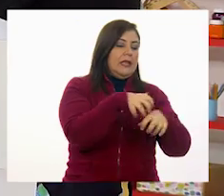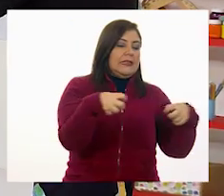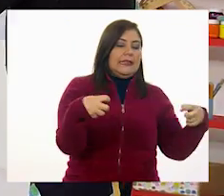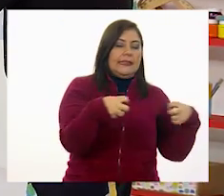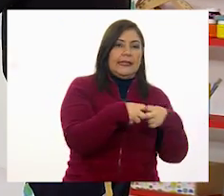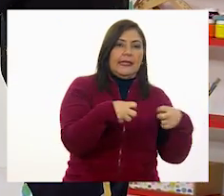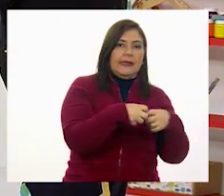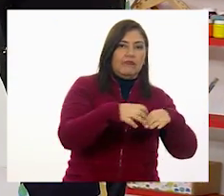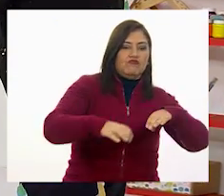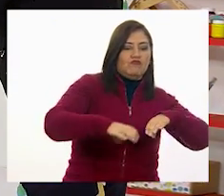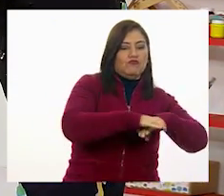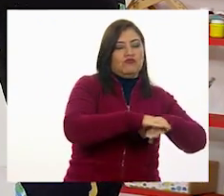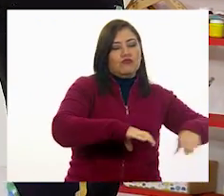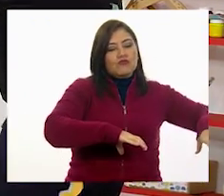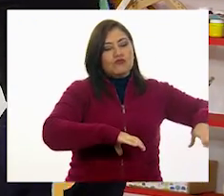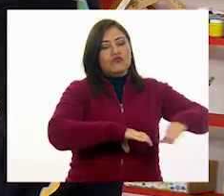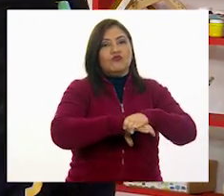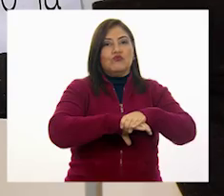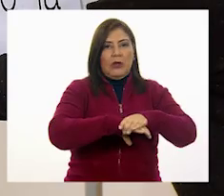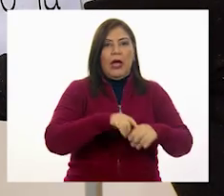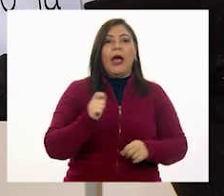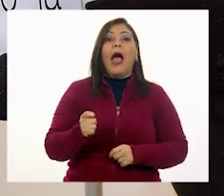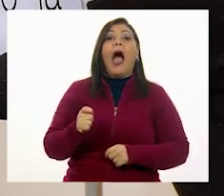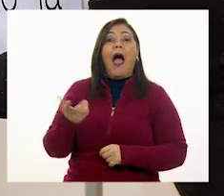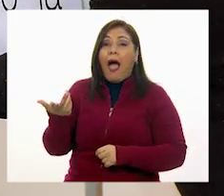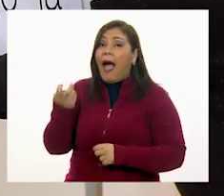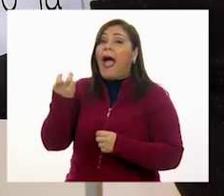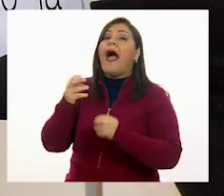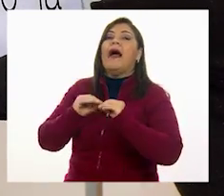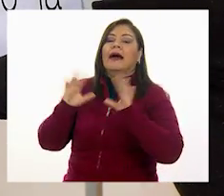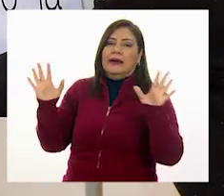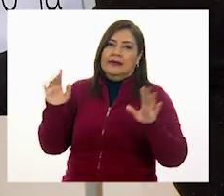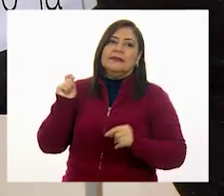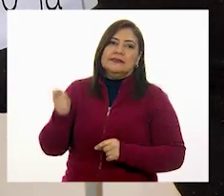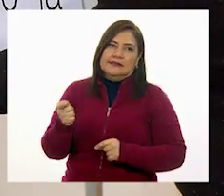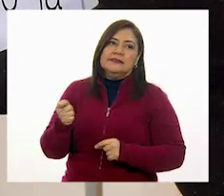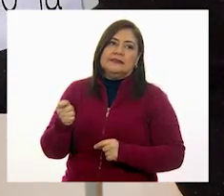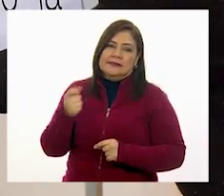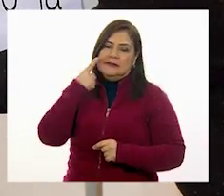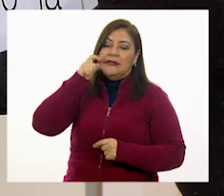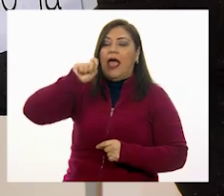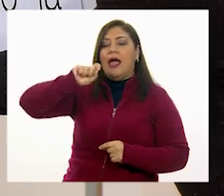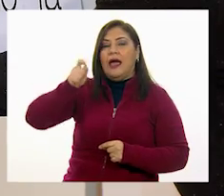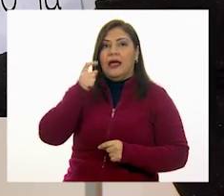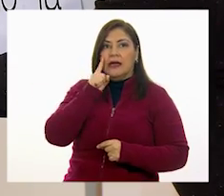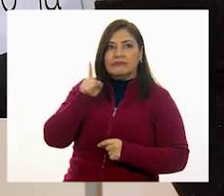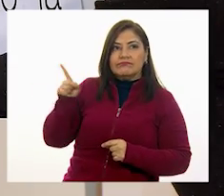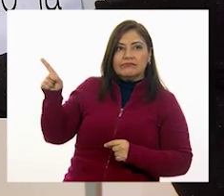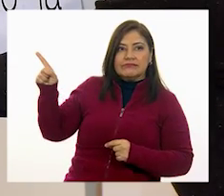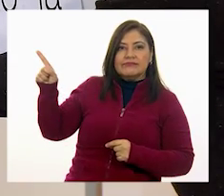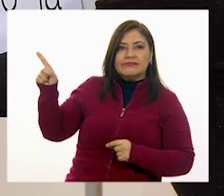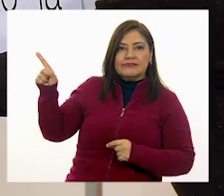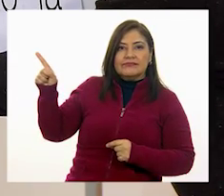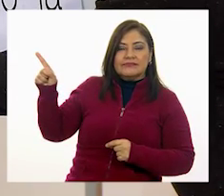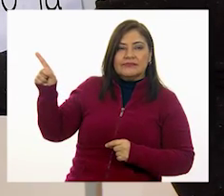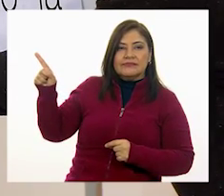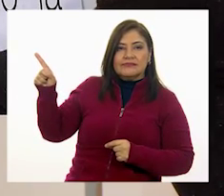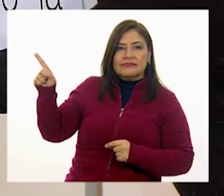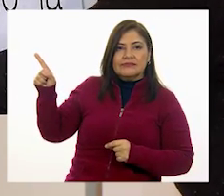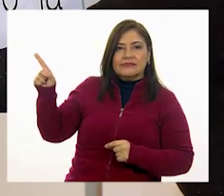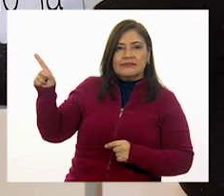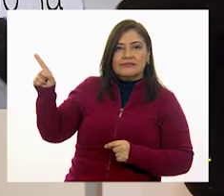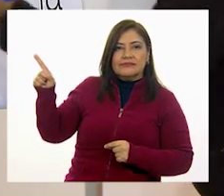Tenis. ¡Claro! Los tenis. Queda bastante claro que aquí podría ser una